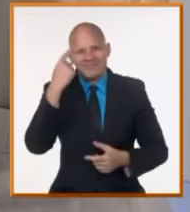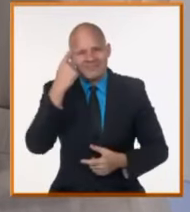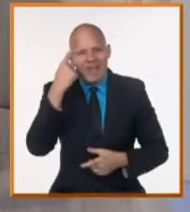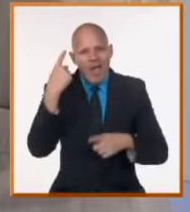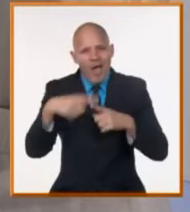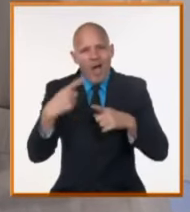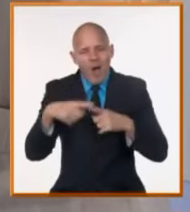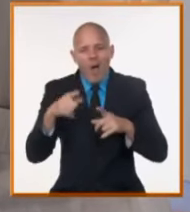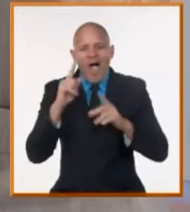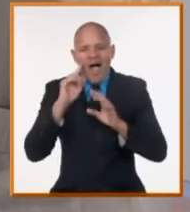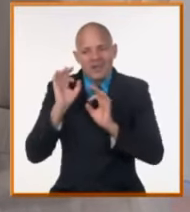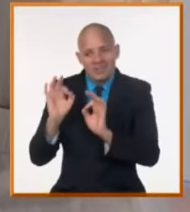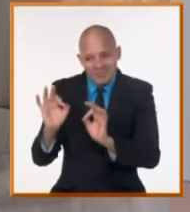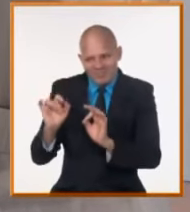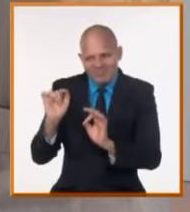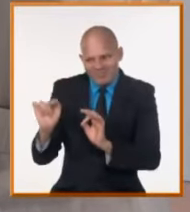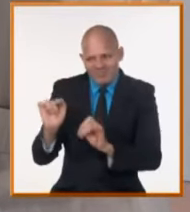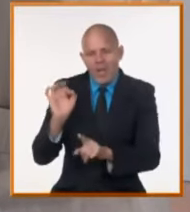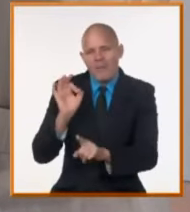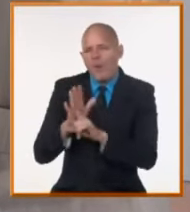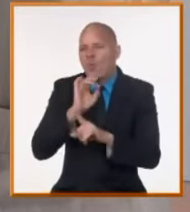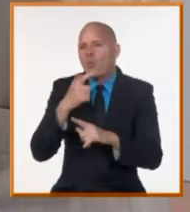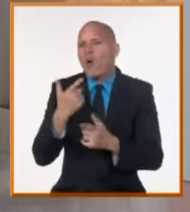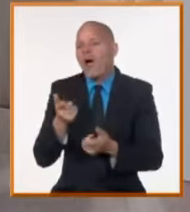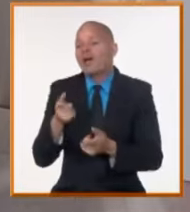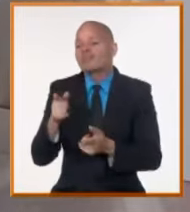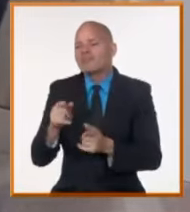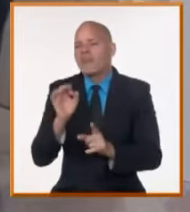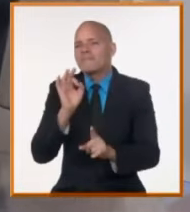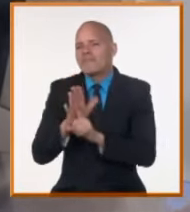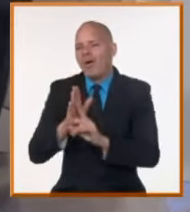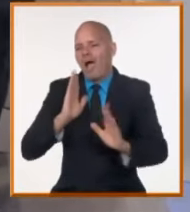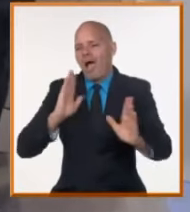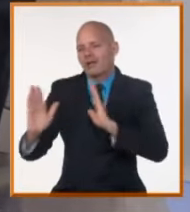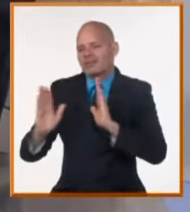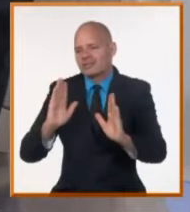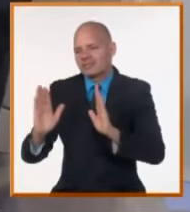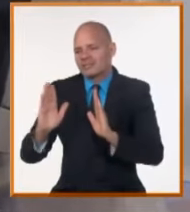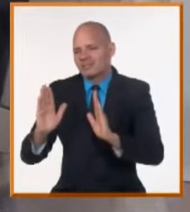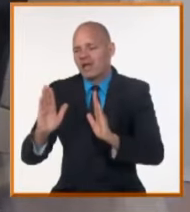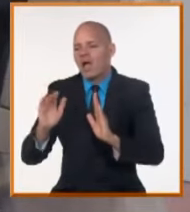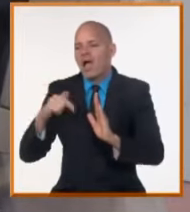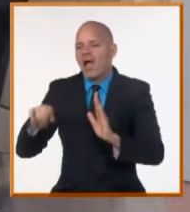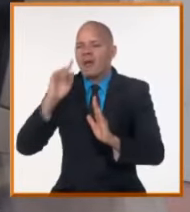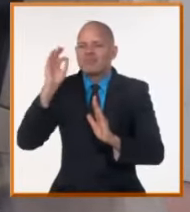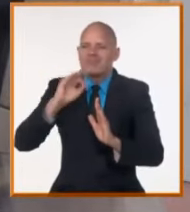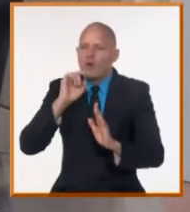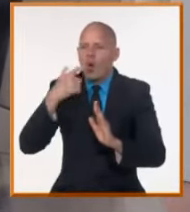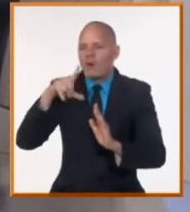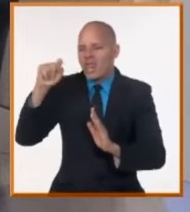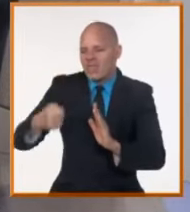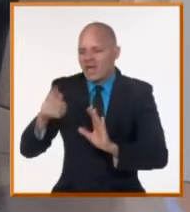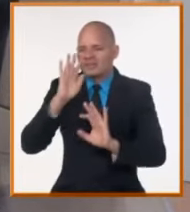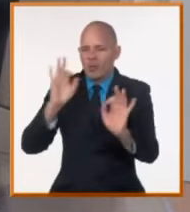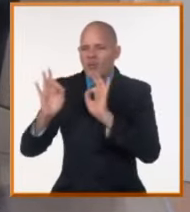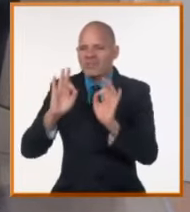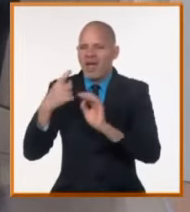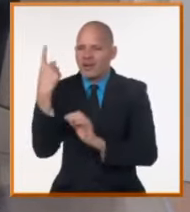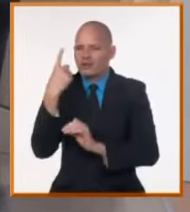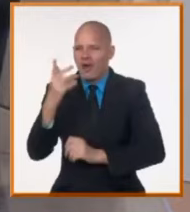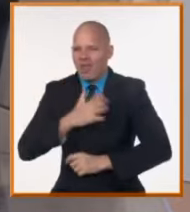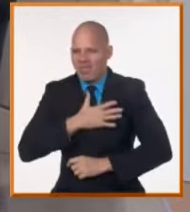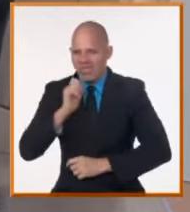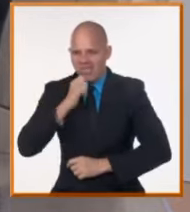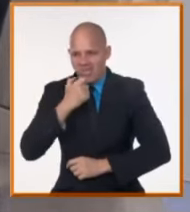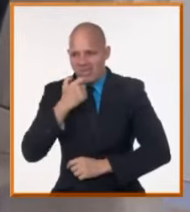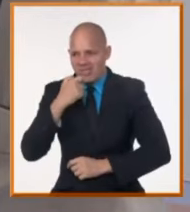se configura ya en la etapa de la Guerra Fría. Pero el antecedente está en la doctrina Monroe. Cuando uno lee la declaración de